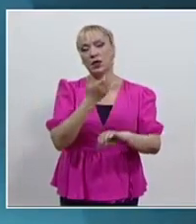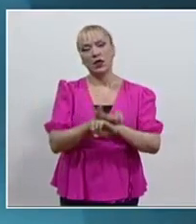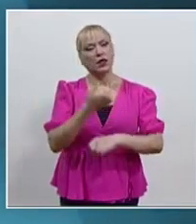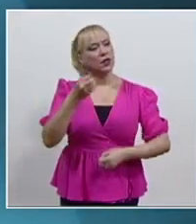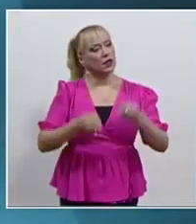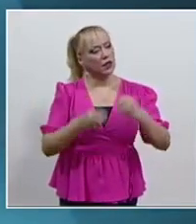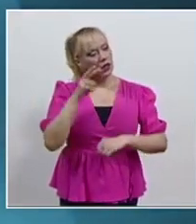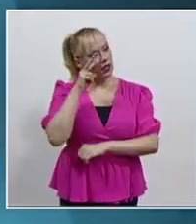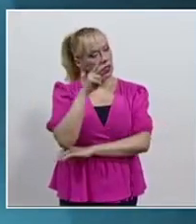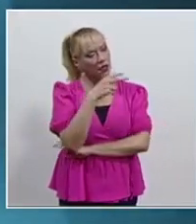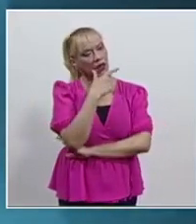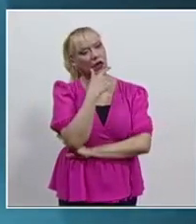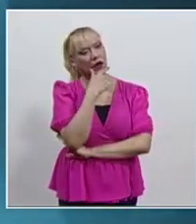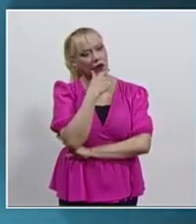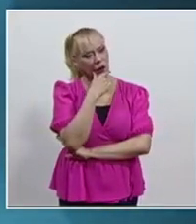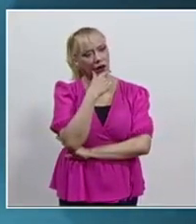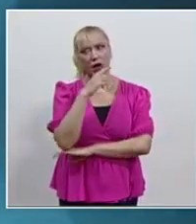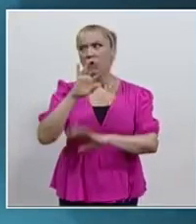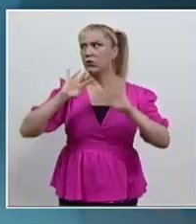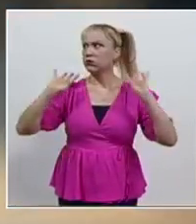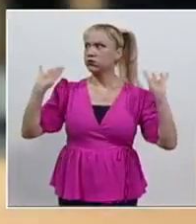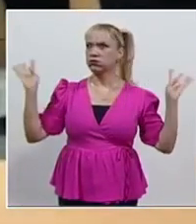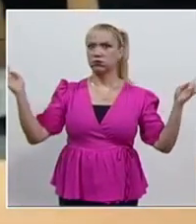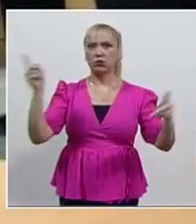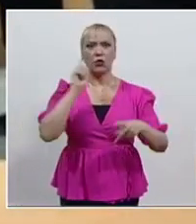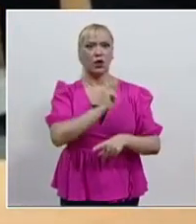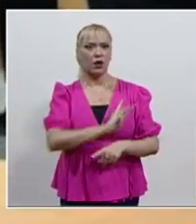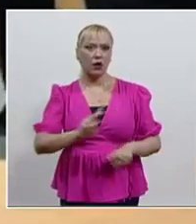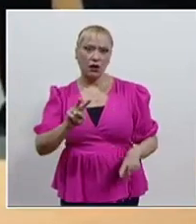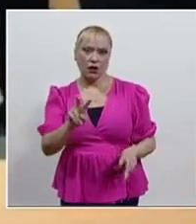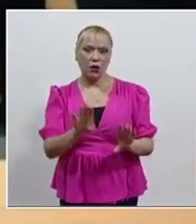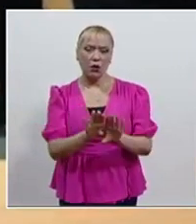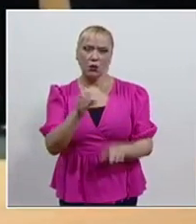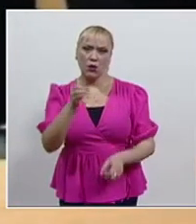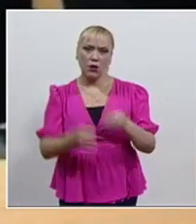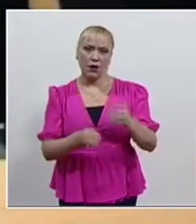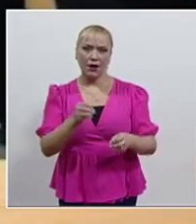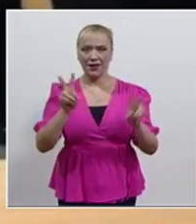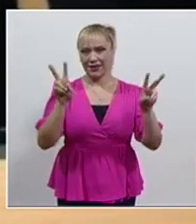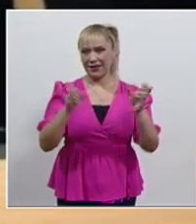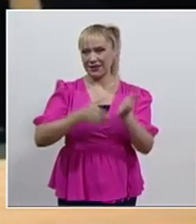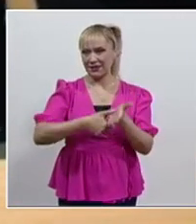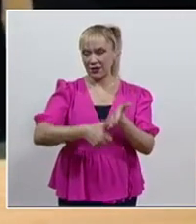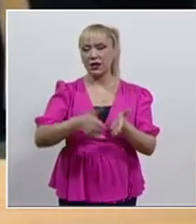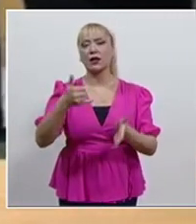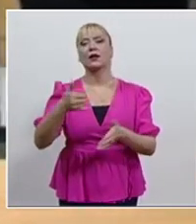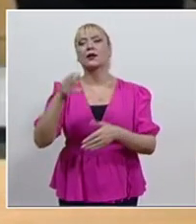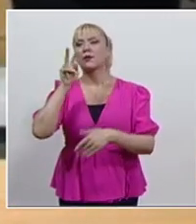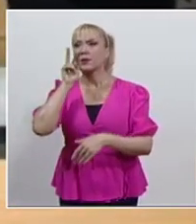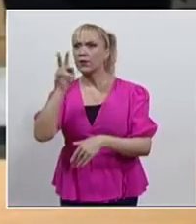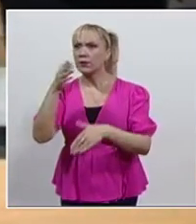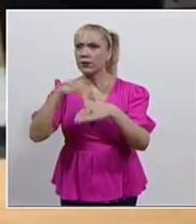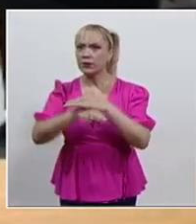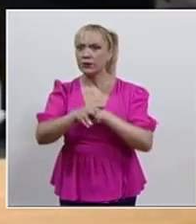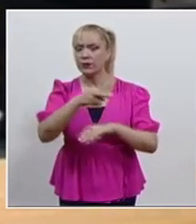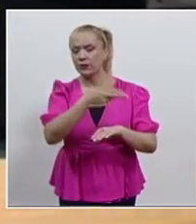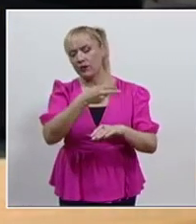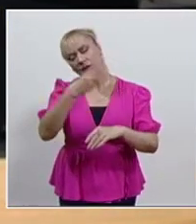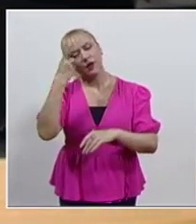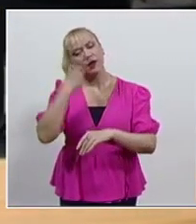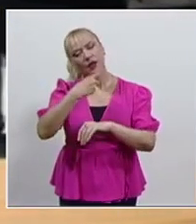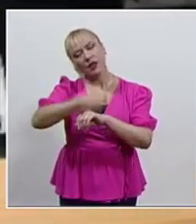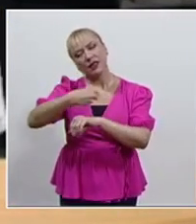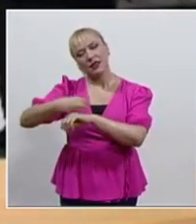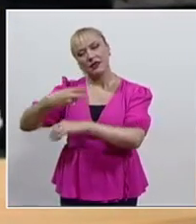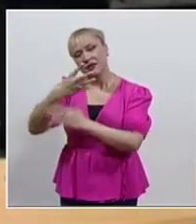juicio civil junto a juezas de todo el mundo. Además, visitó el refugio que dirige la activista Stephanie Jeffers de la asociación